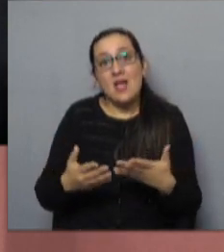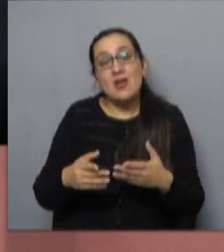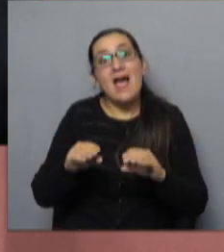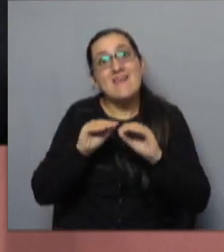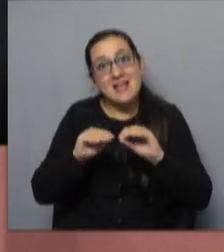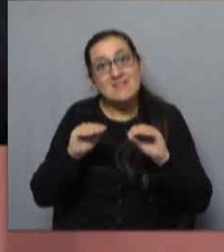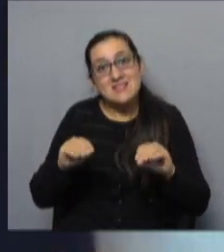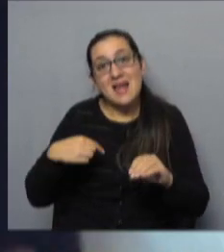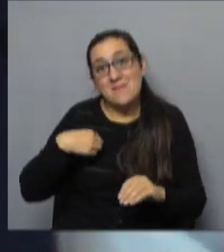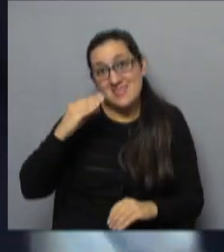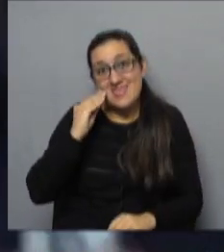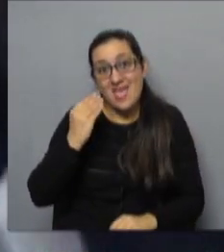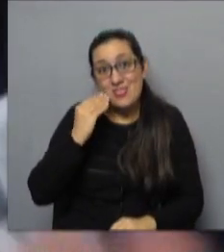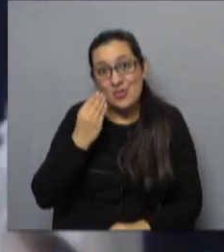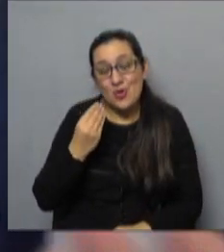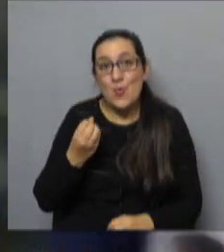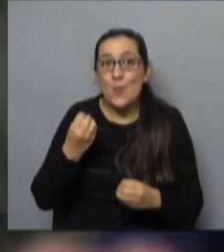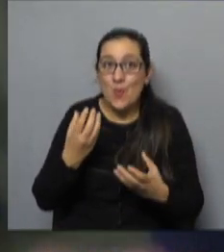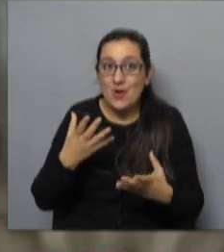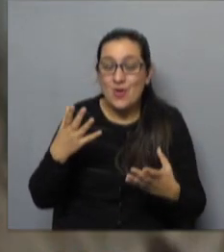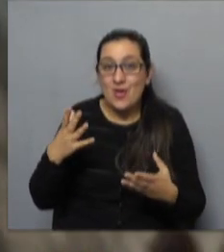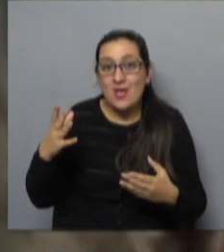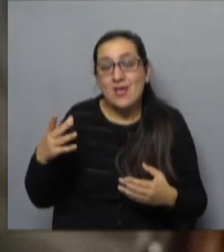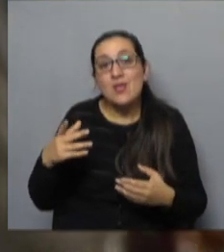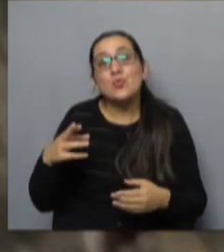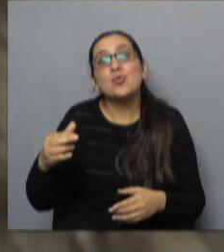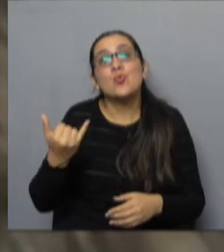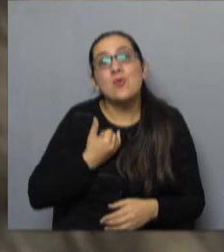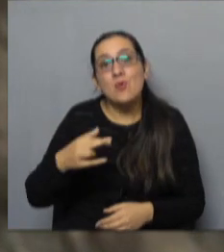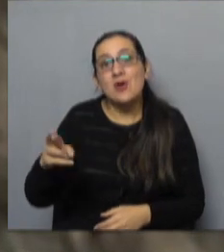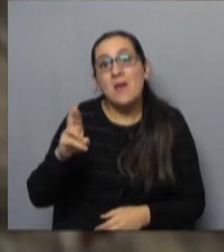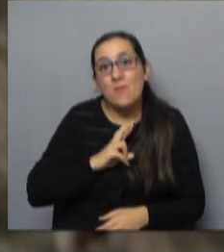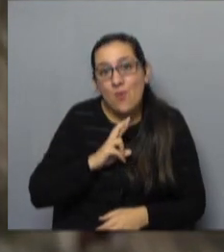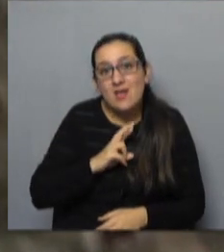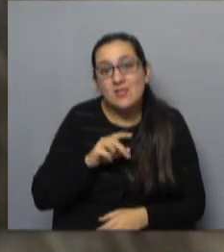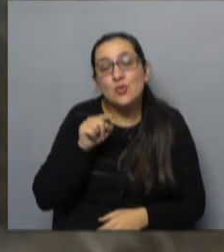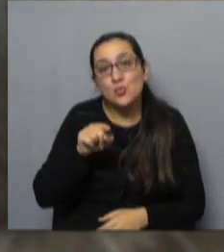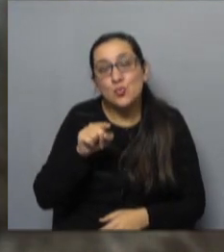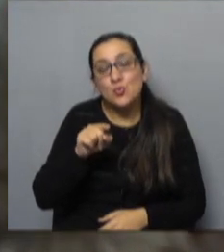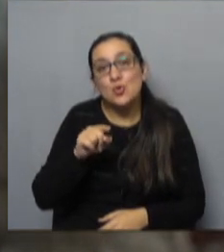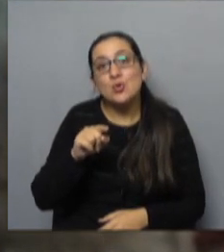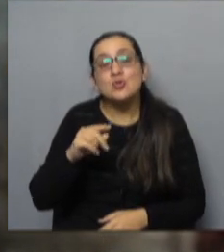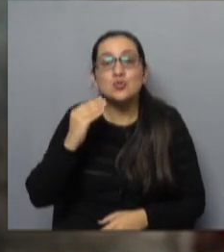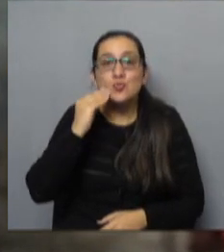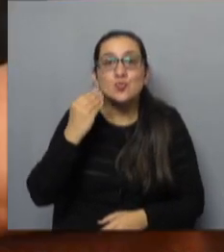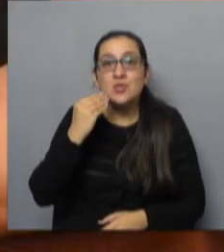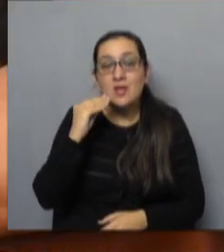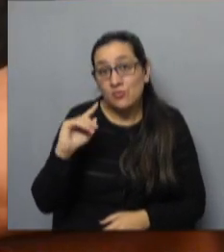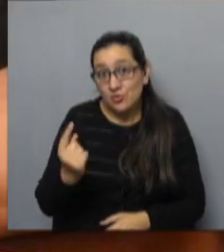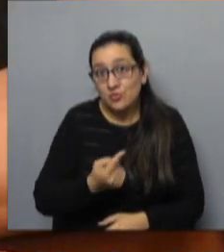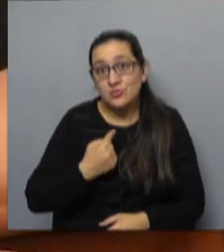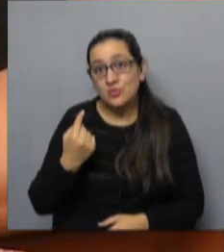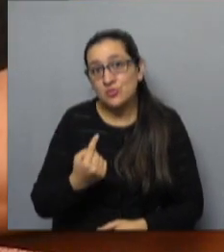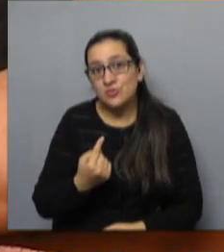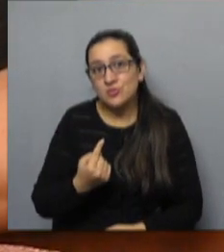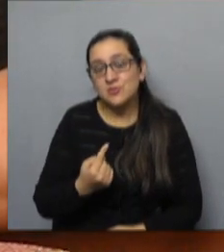noticia a Martín. Mirá, encontramos, tuvimos respuesta, sos uno de los nietos nuestros.